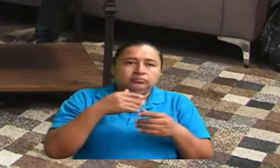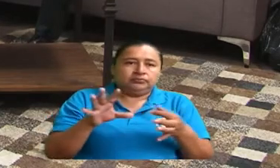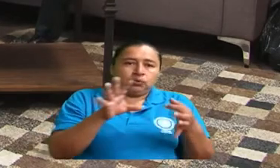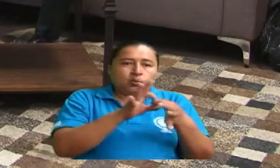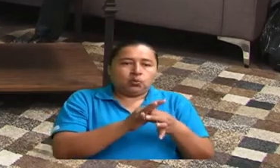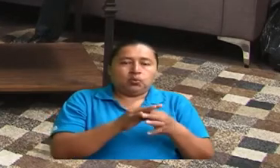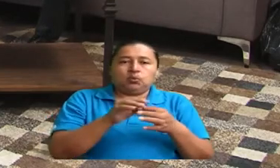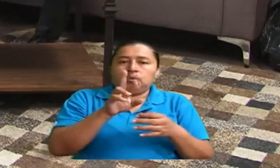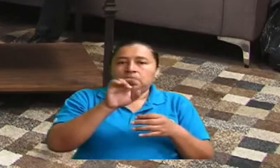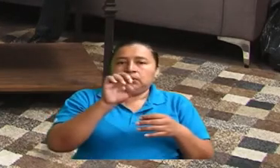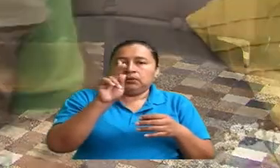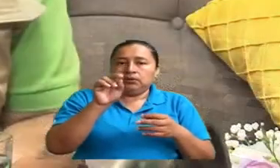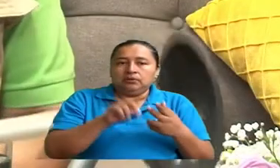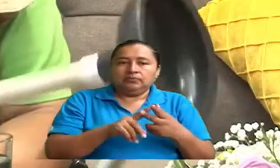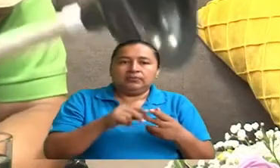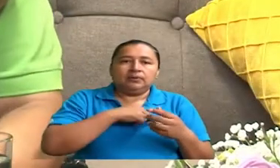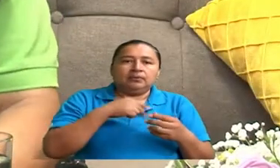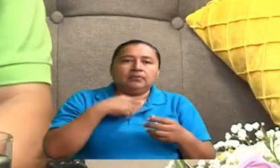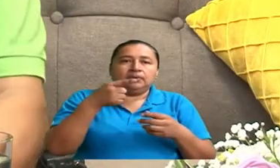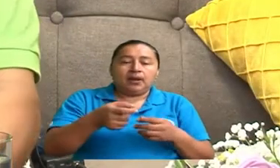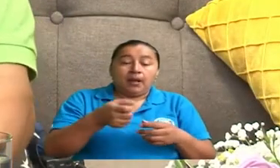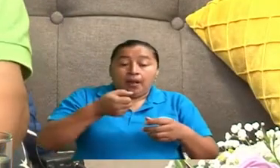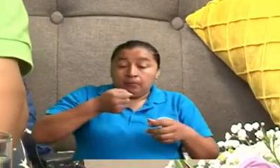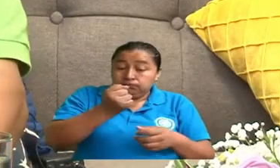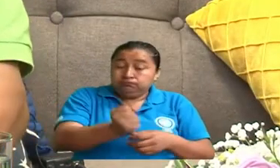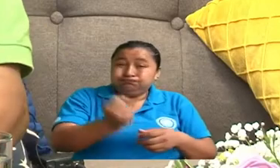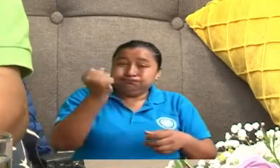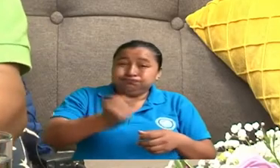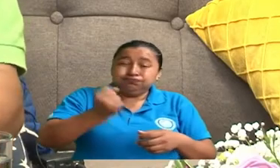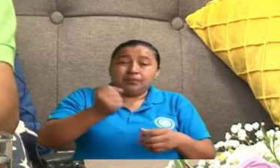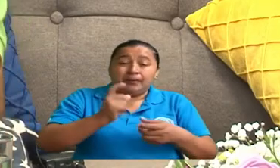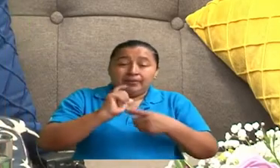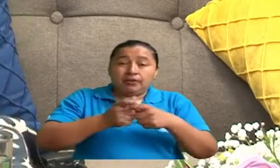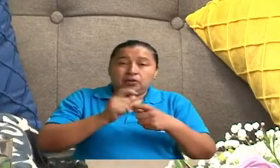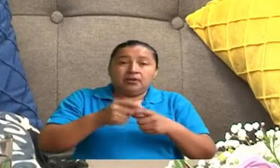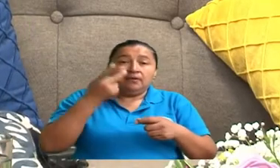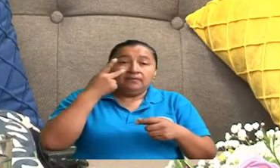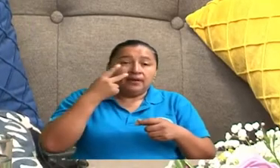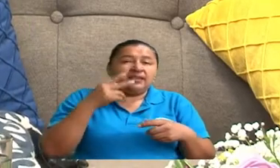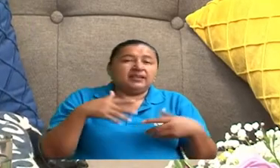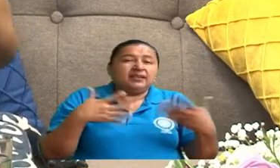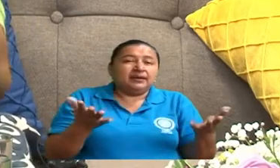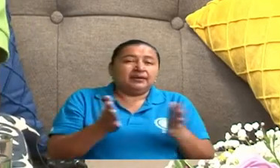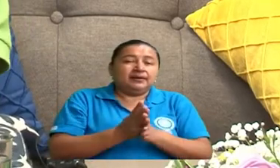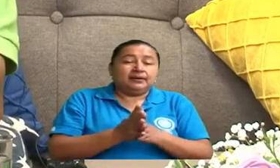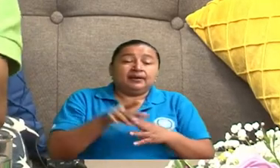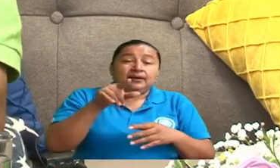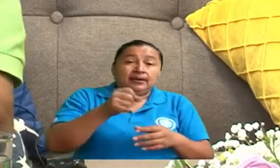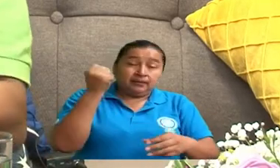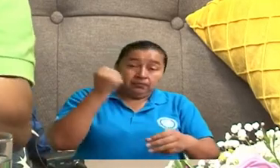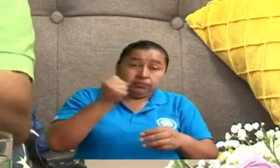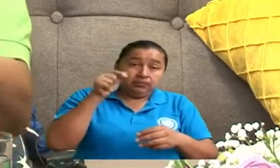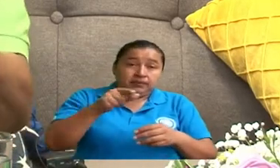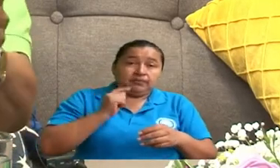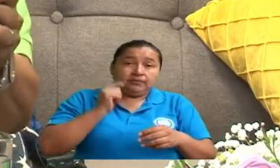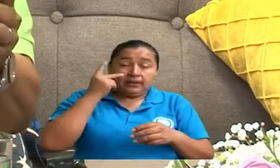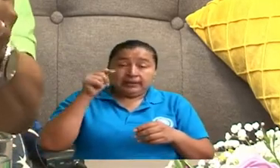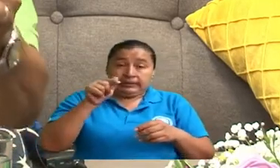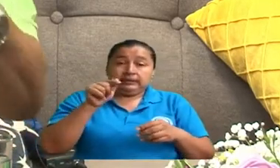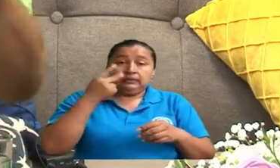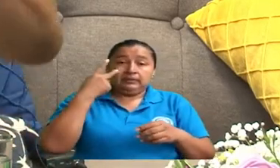de los rinos. Estamos haciendo las bombas de inodoro. Fíjate bien de qué. Okay. Esta bombita que vos mirás aquí,